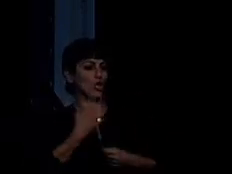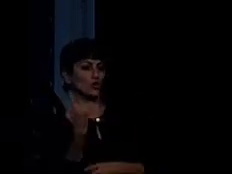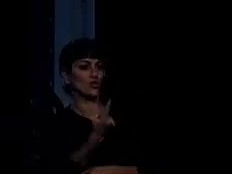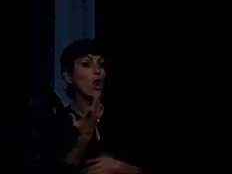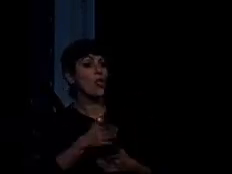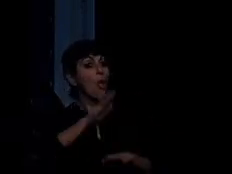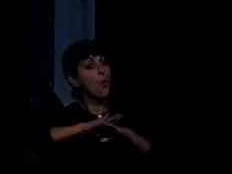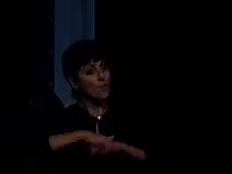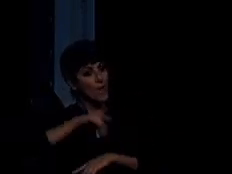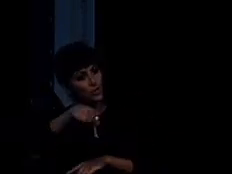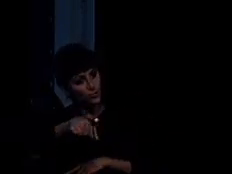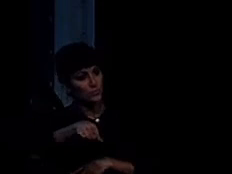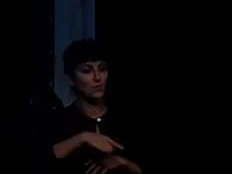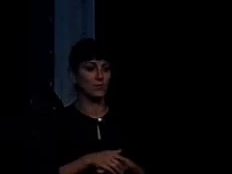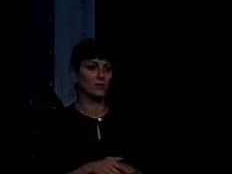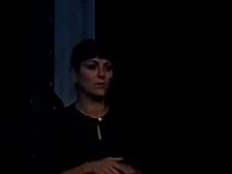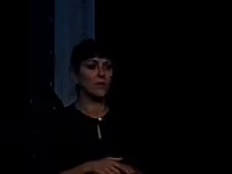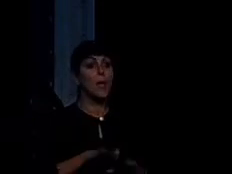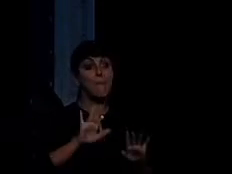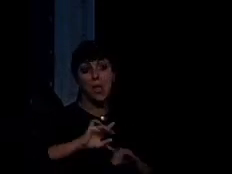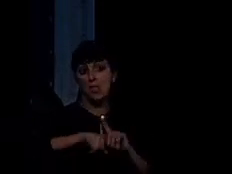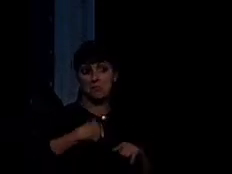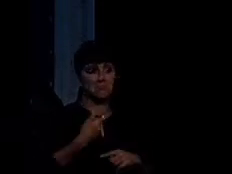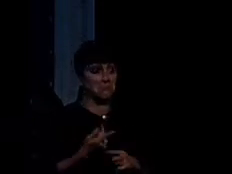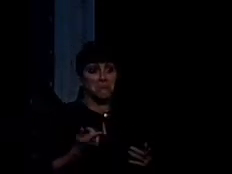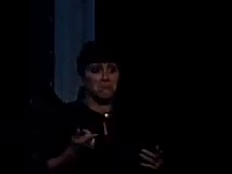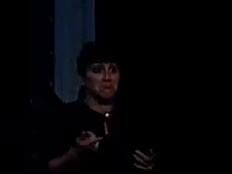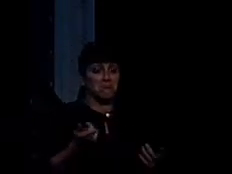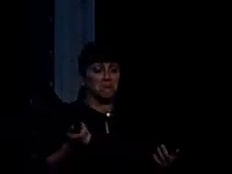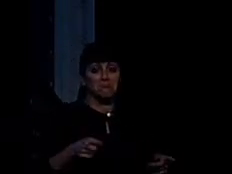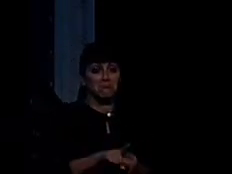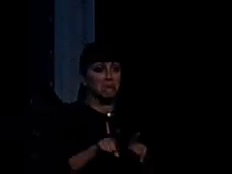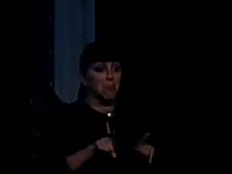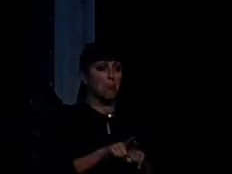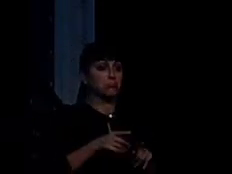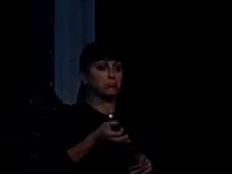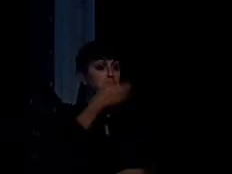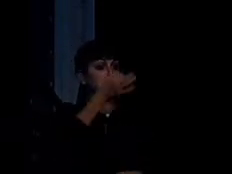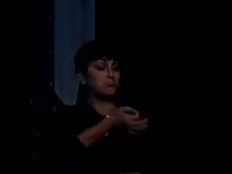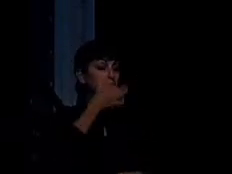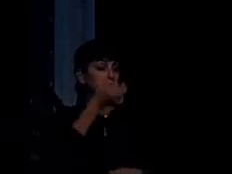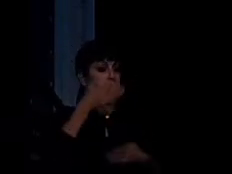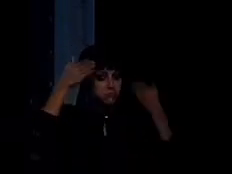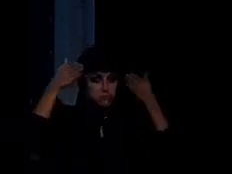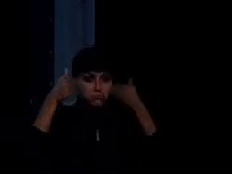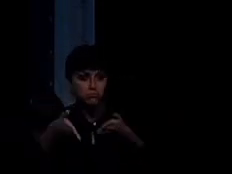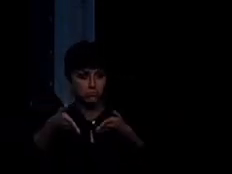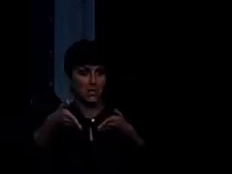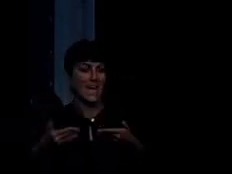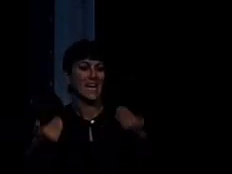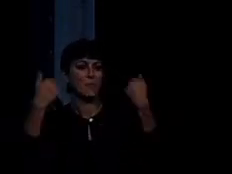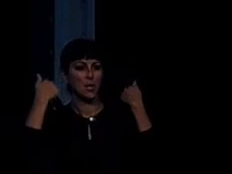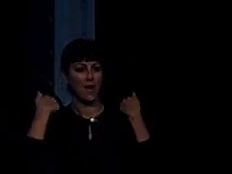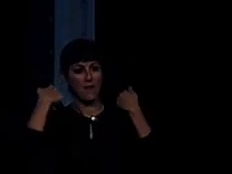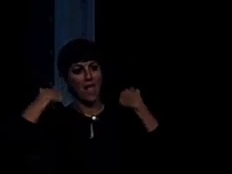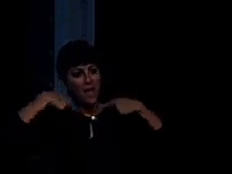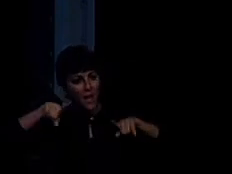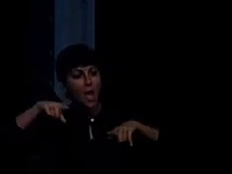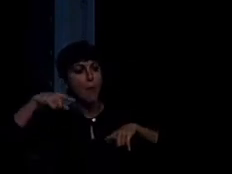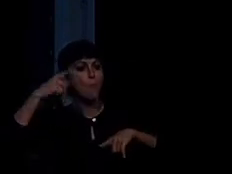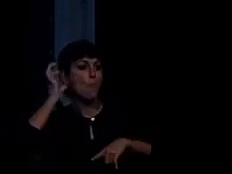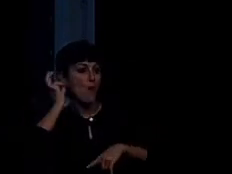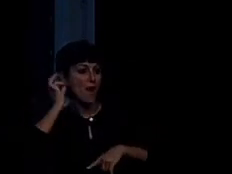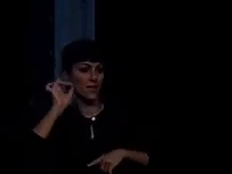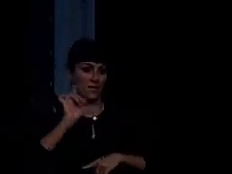recae sobre ella. Pero luego ni siquiera tiene la capacidad de articular un discurso en el que el foco no esté puesto en la responsabilidad de las mujeres, sino en su